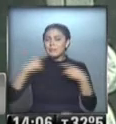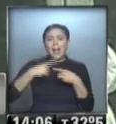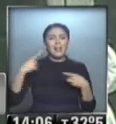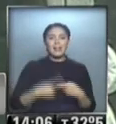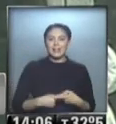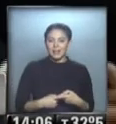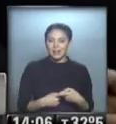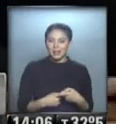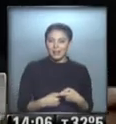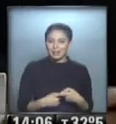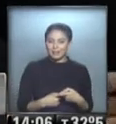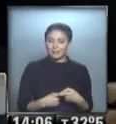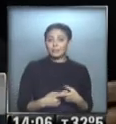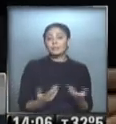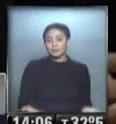permanentemente,